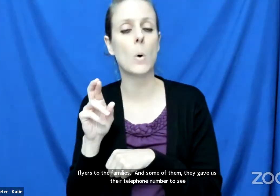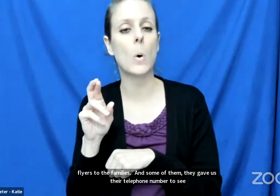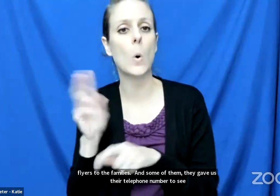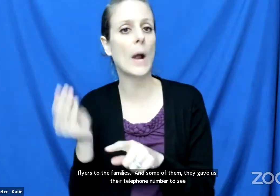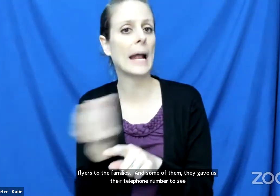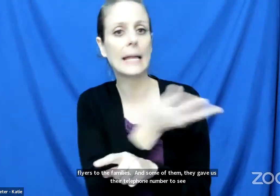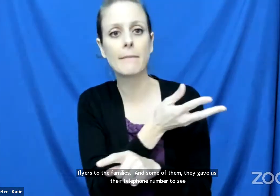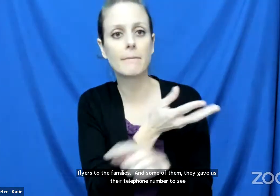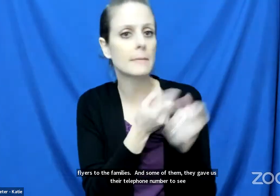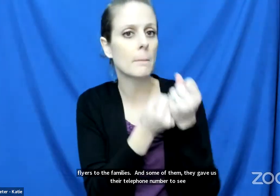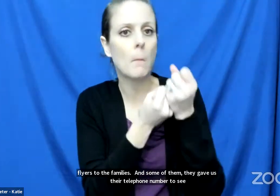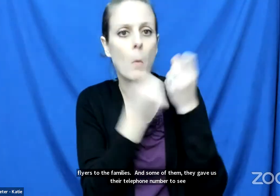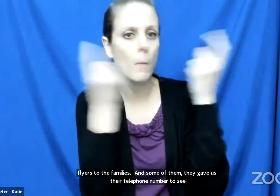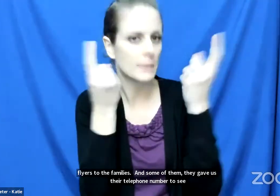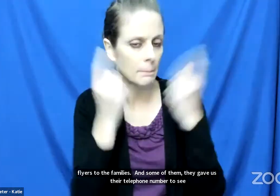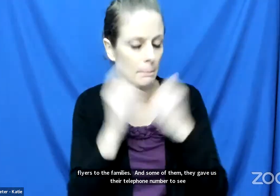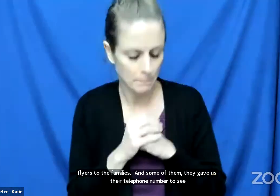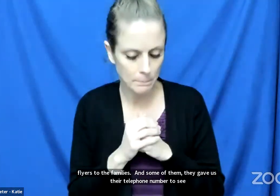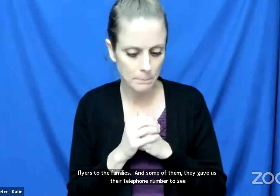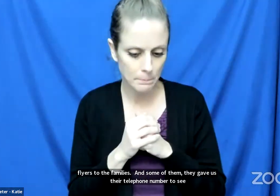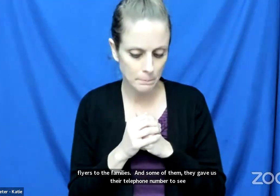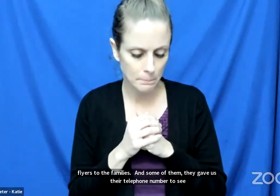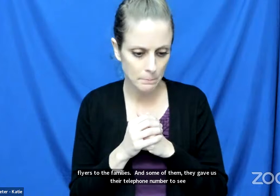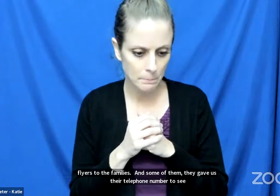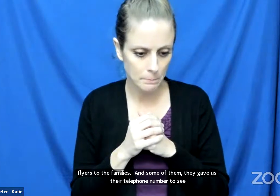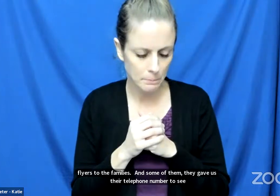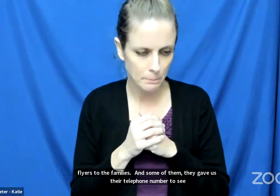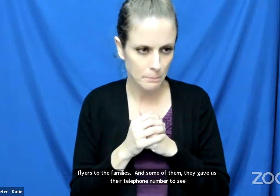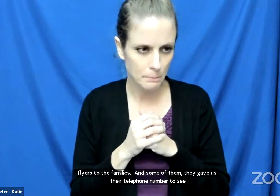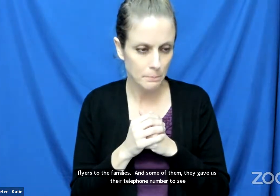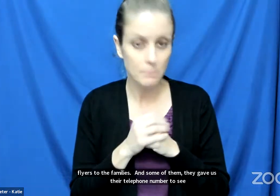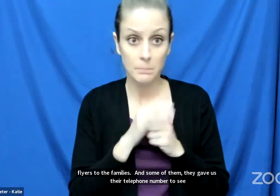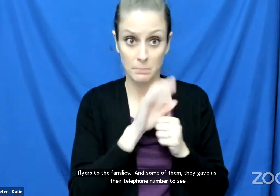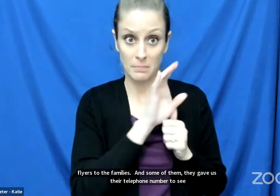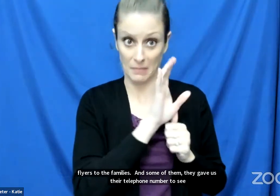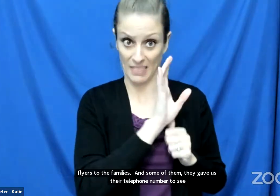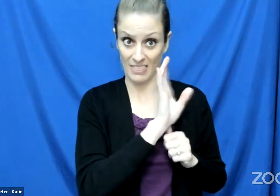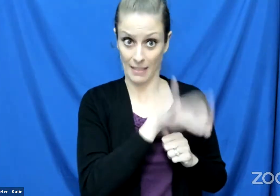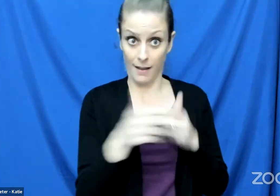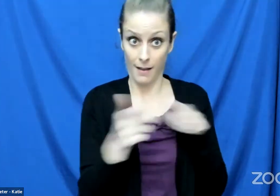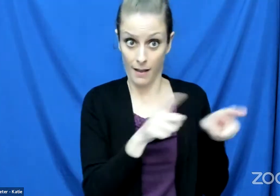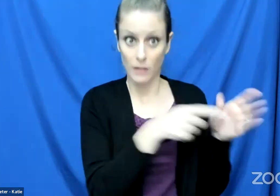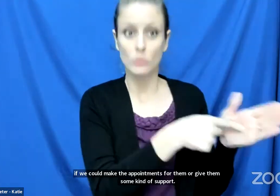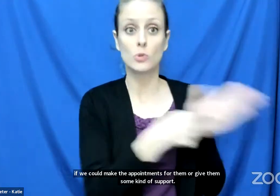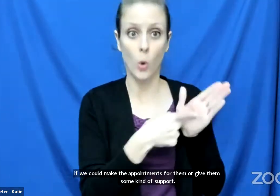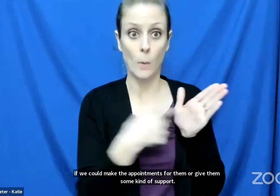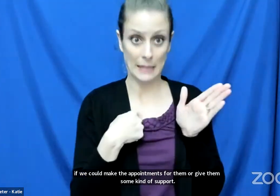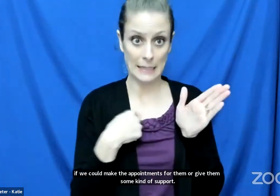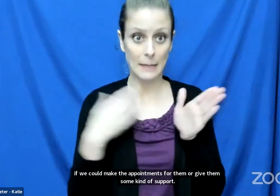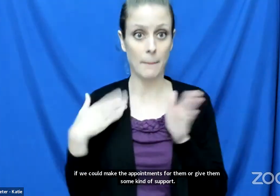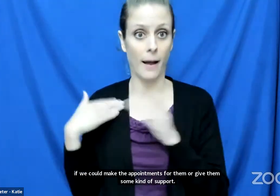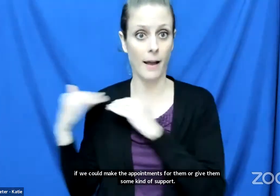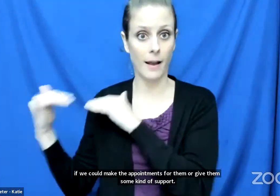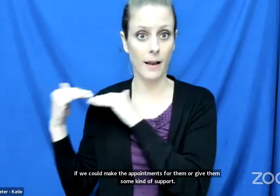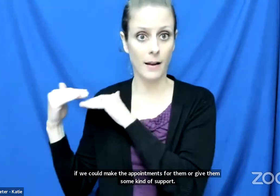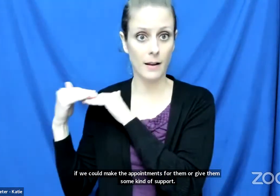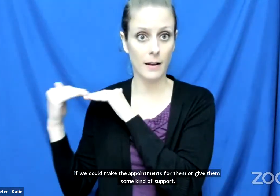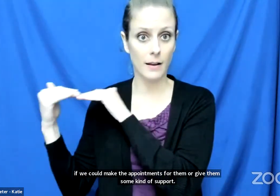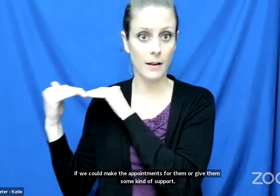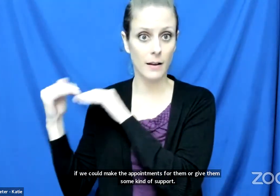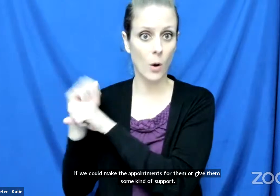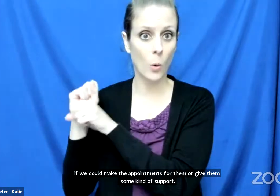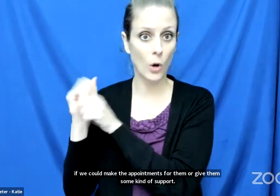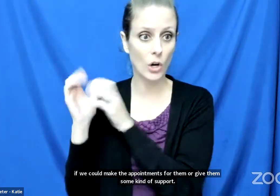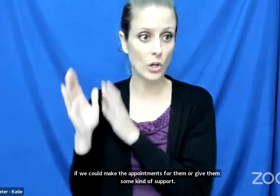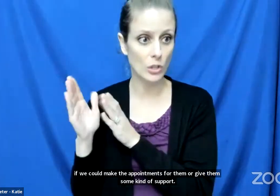Esto me hizo ver una visión grande para mis compañeras y para mí, el ver que podíamos seguir